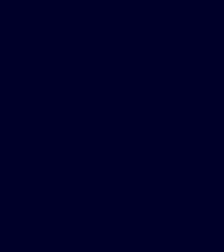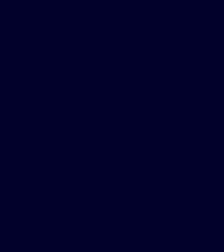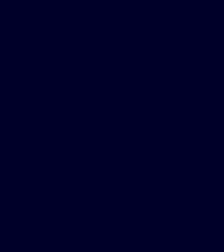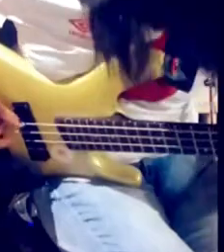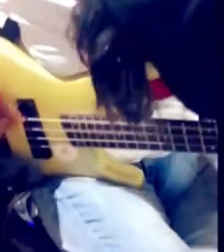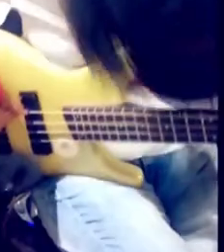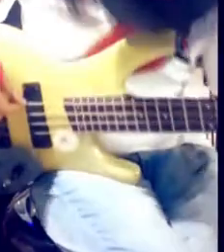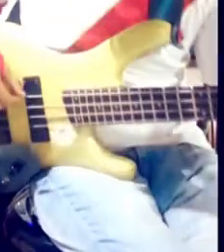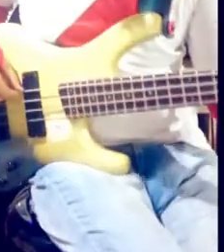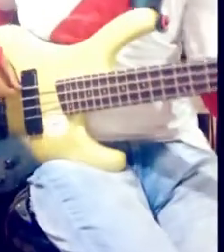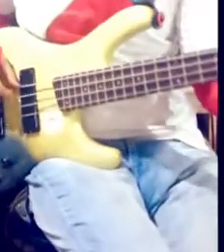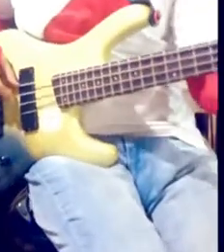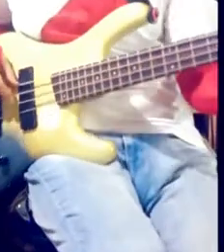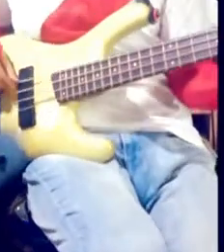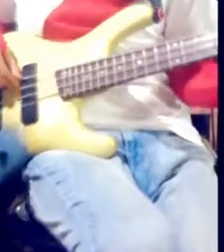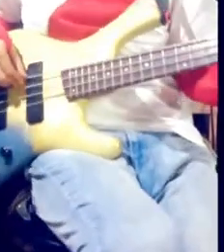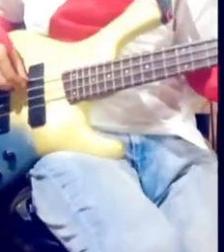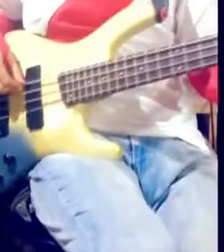él.